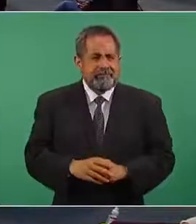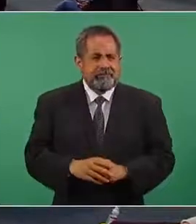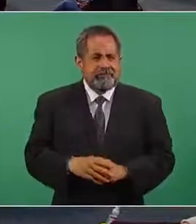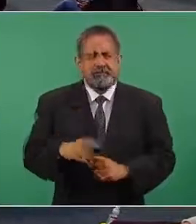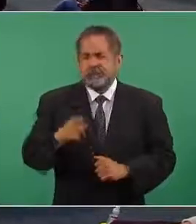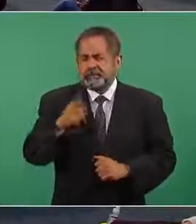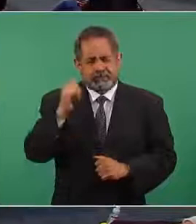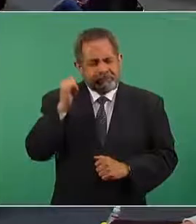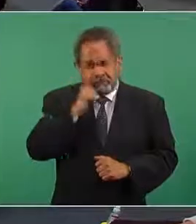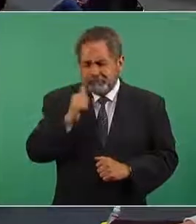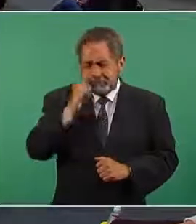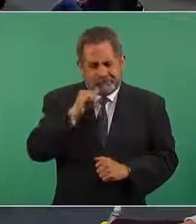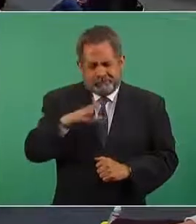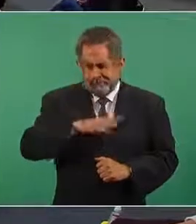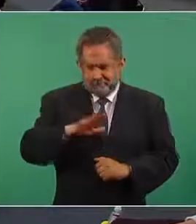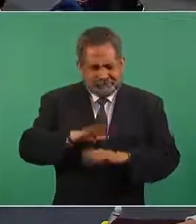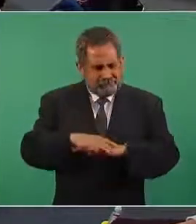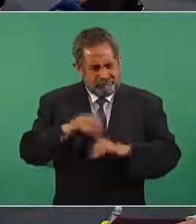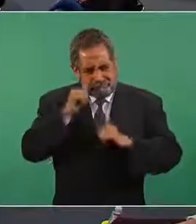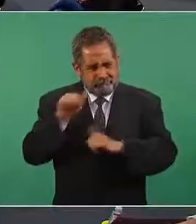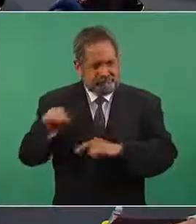Siempre hay